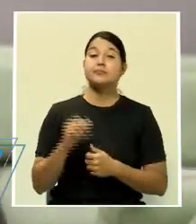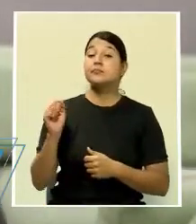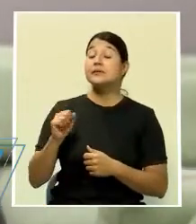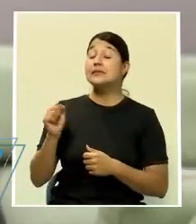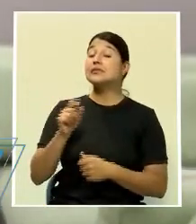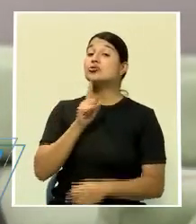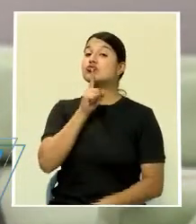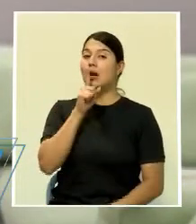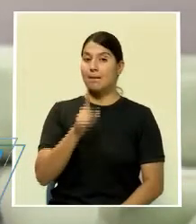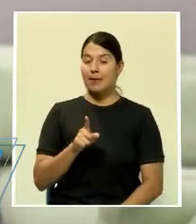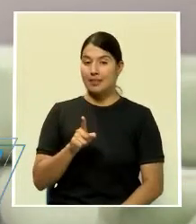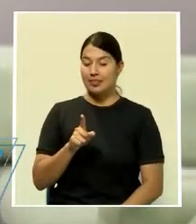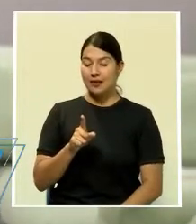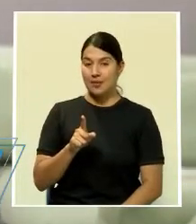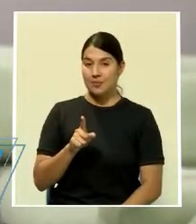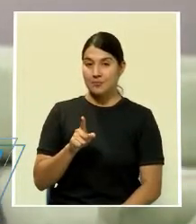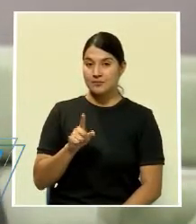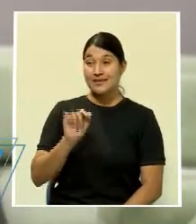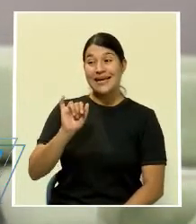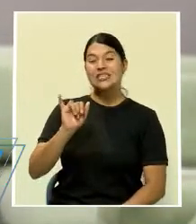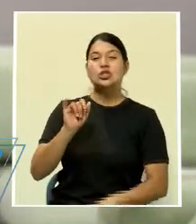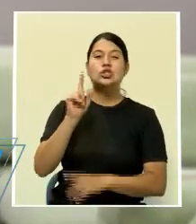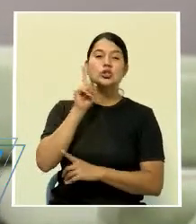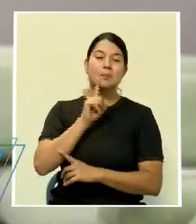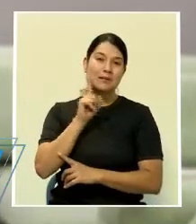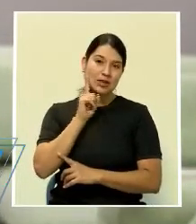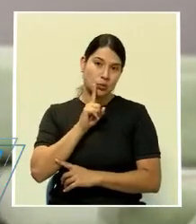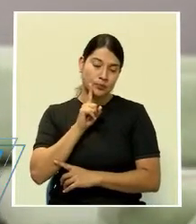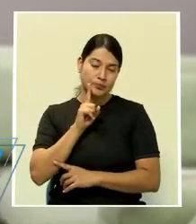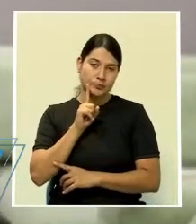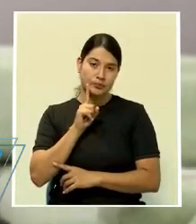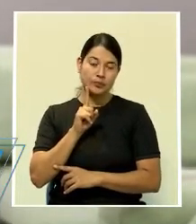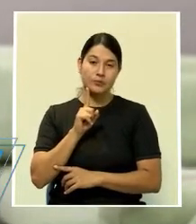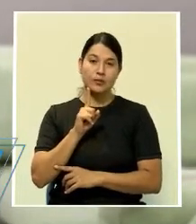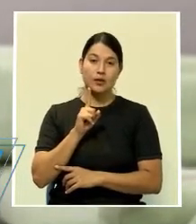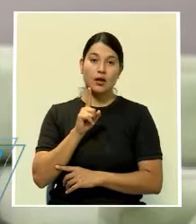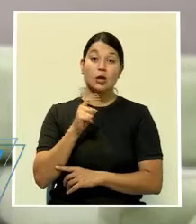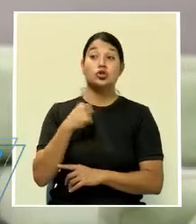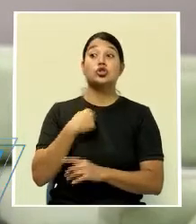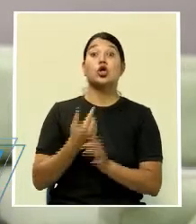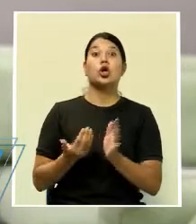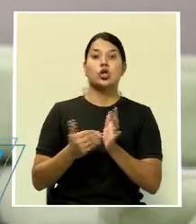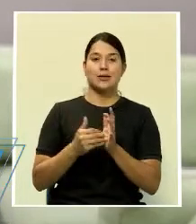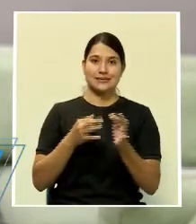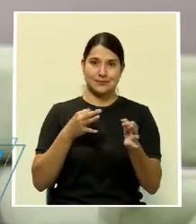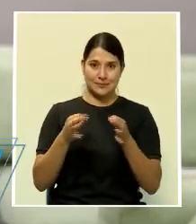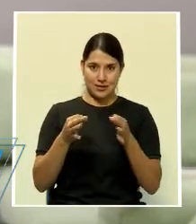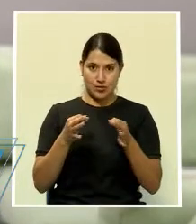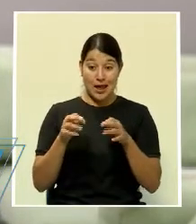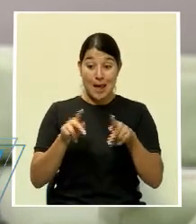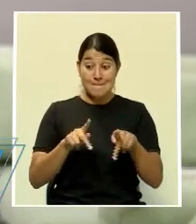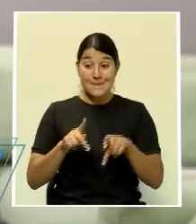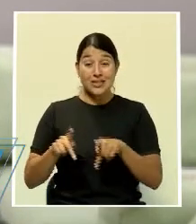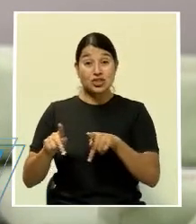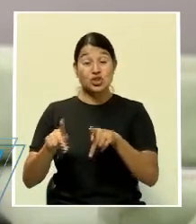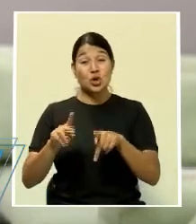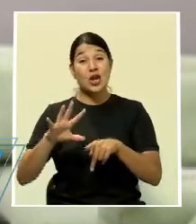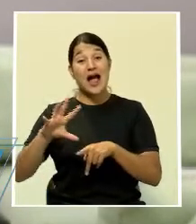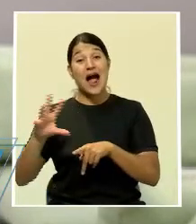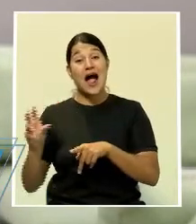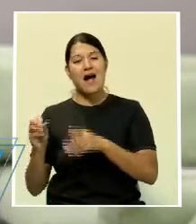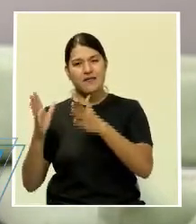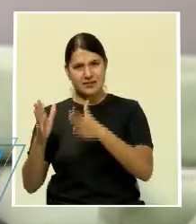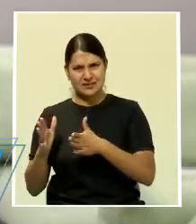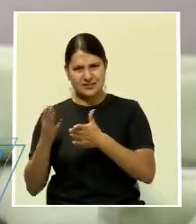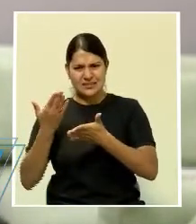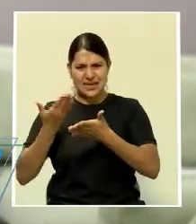Sí, en realidad esa cuestión es un mito, ¿verdad? Vuelvo a colocar, los afrodescendientes se encontraban en ciudades